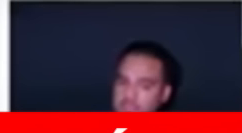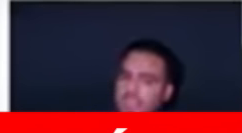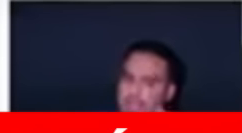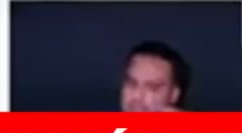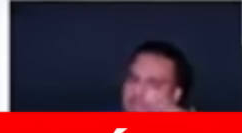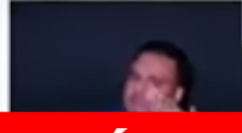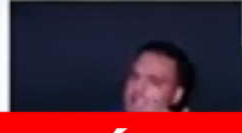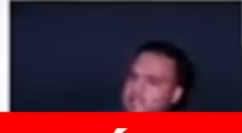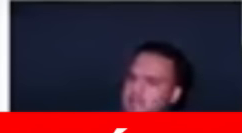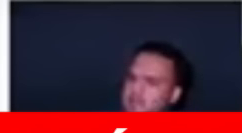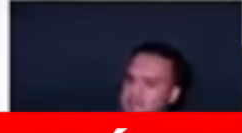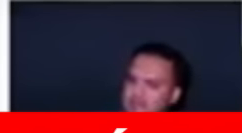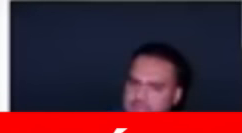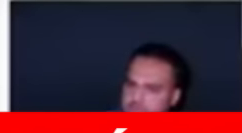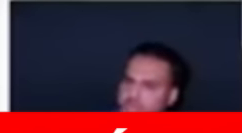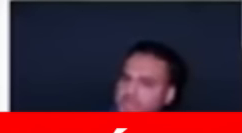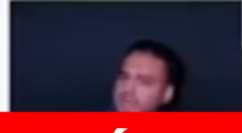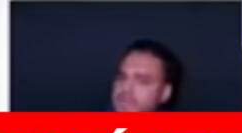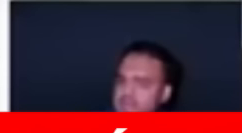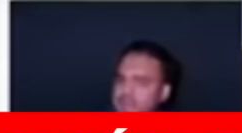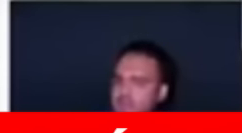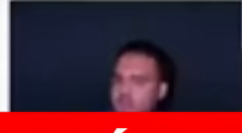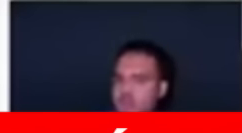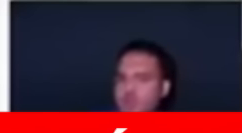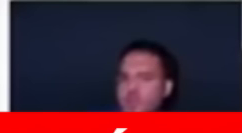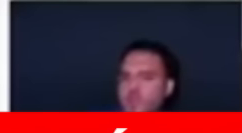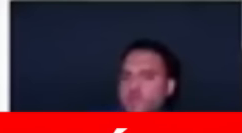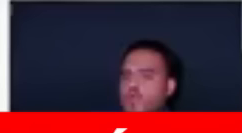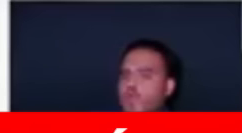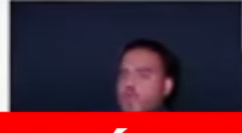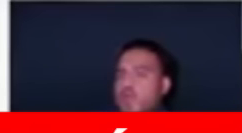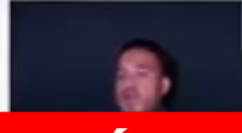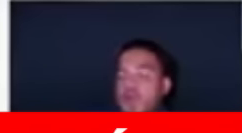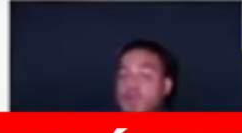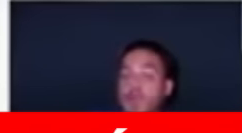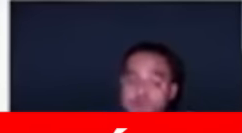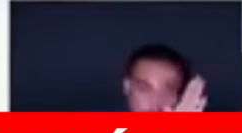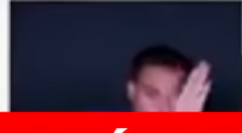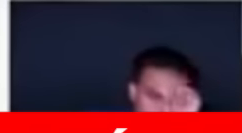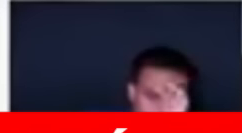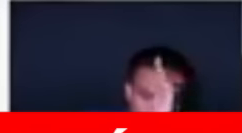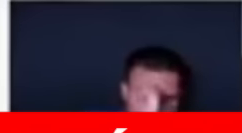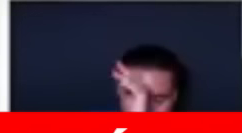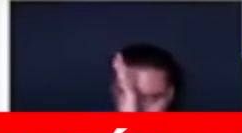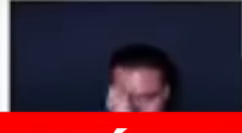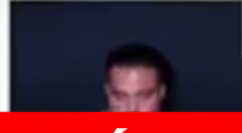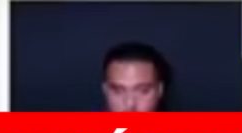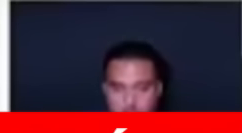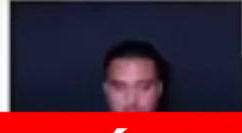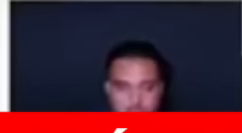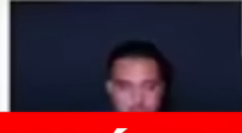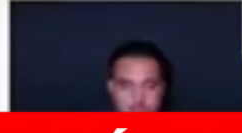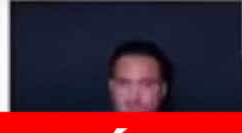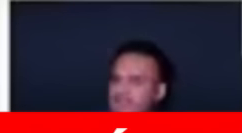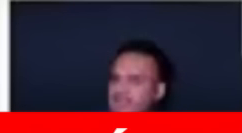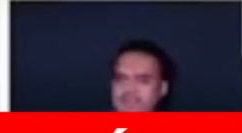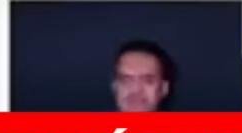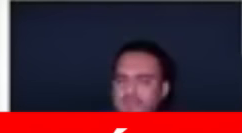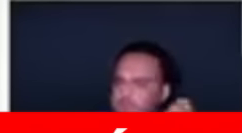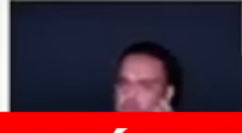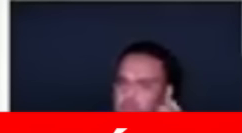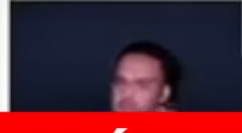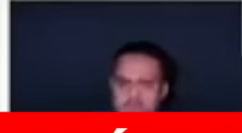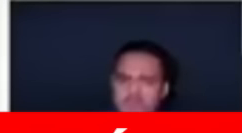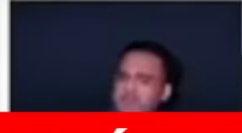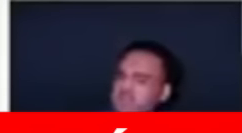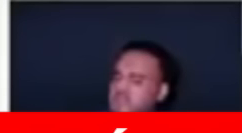nación se debe convocar a un gran acuerdo de Estado por encima de partidos,